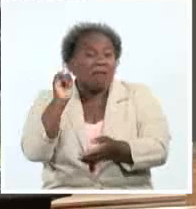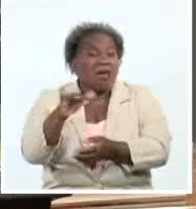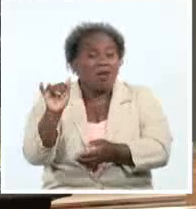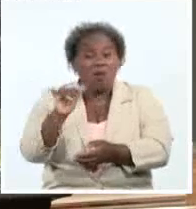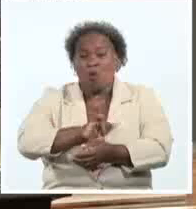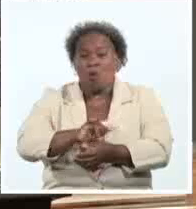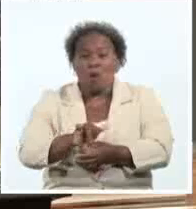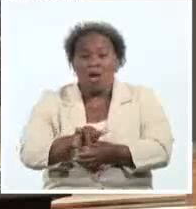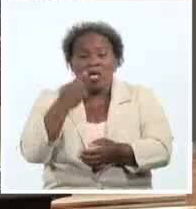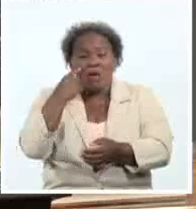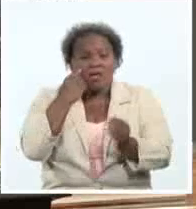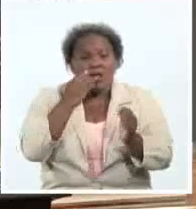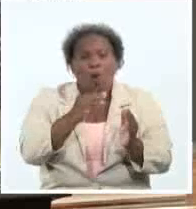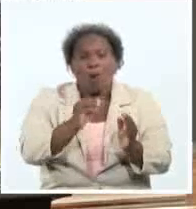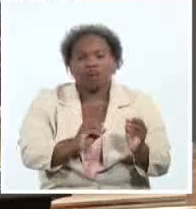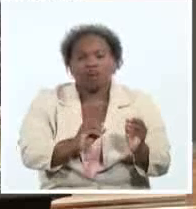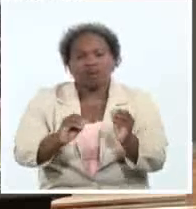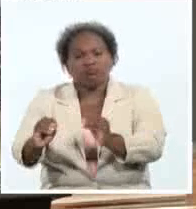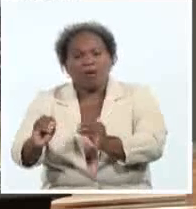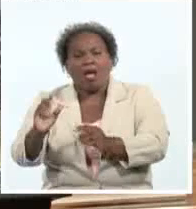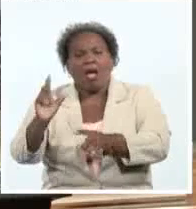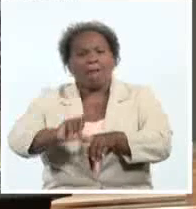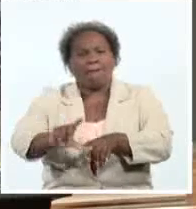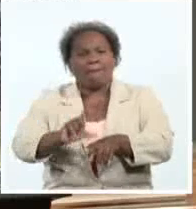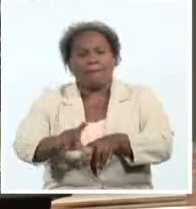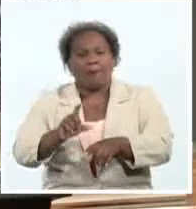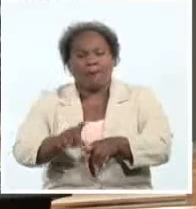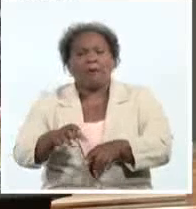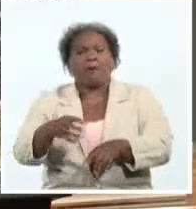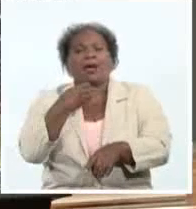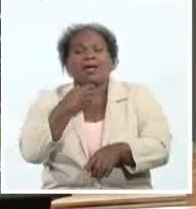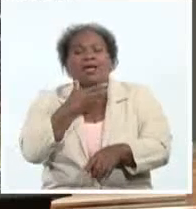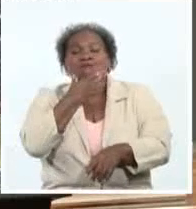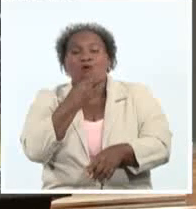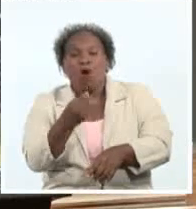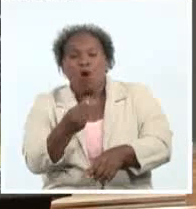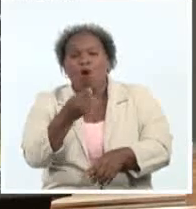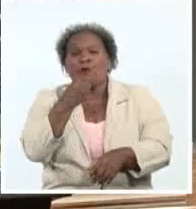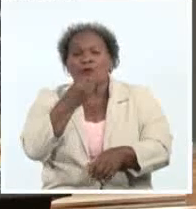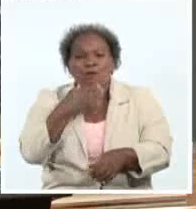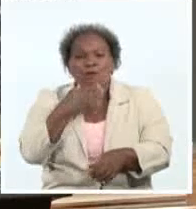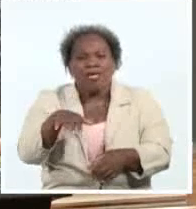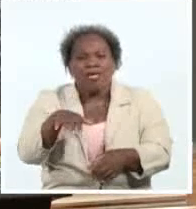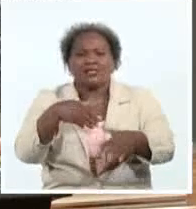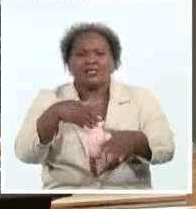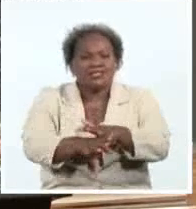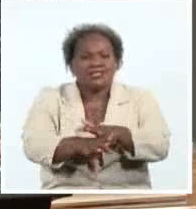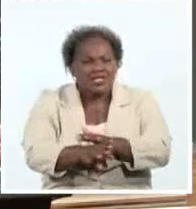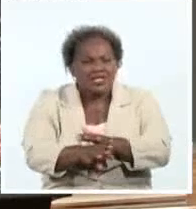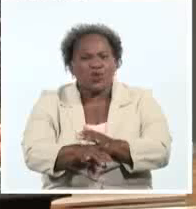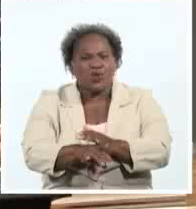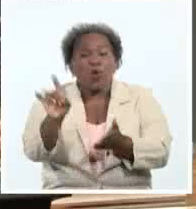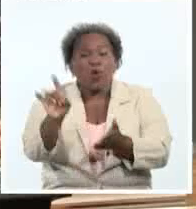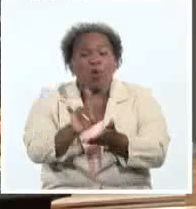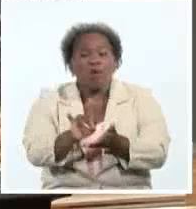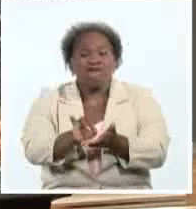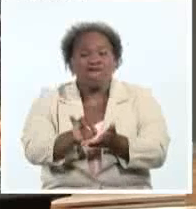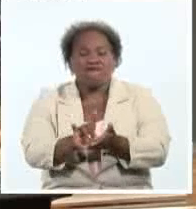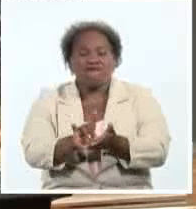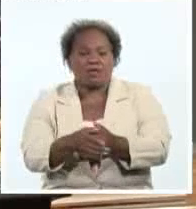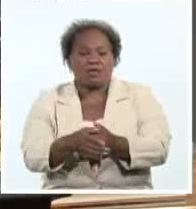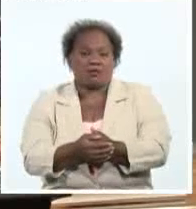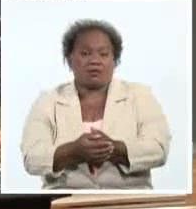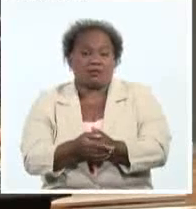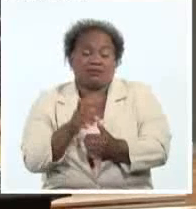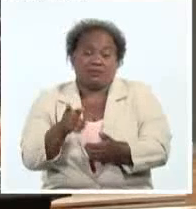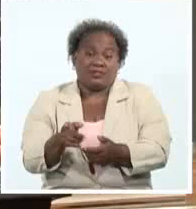podemos irlo desplazando para esta zona, para que tengan acceso los jóvenes en esta zona y la población en esta zona, porque no es posible tener